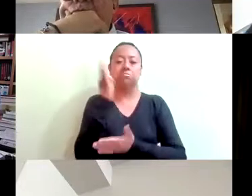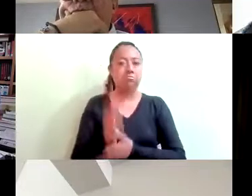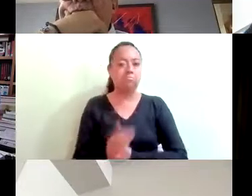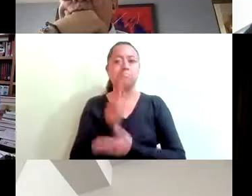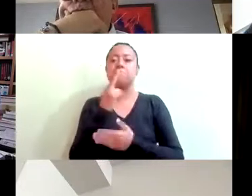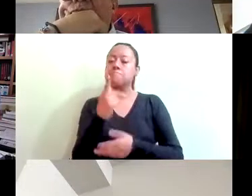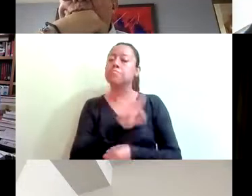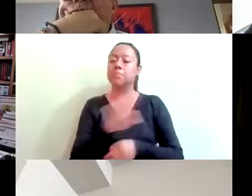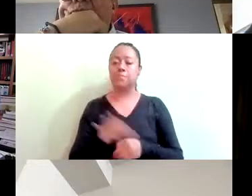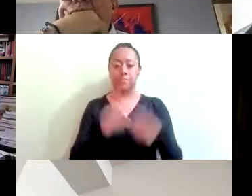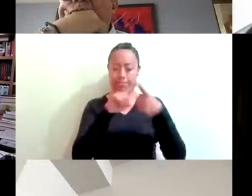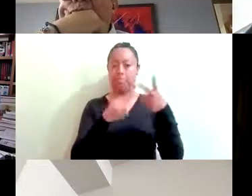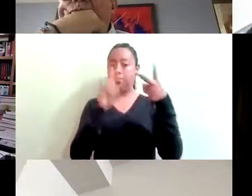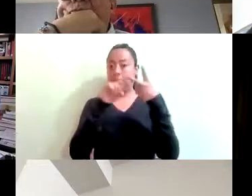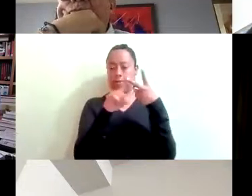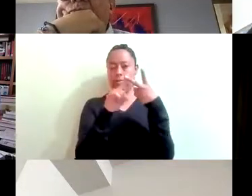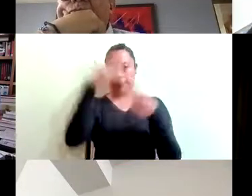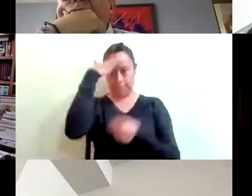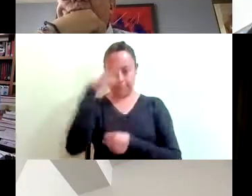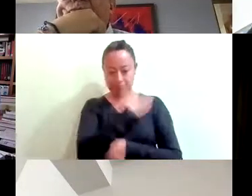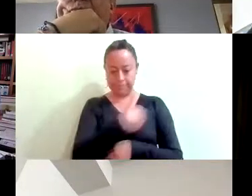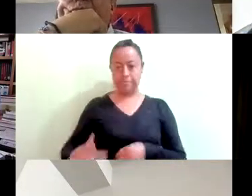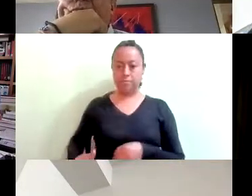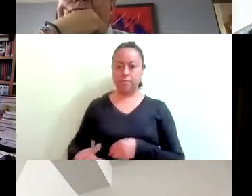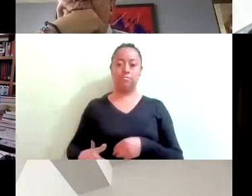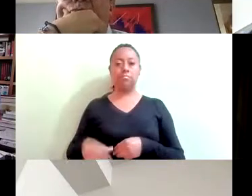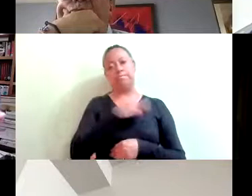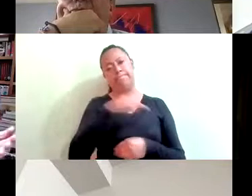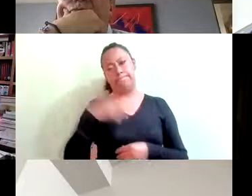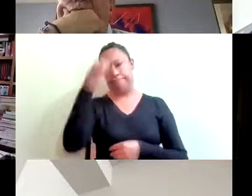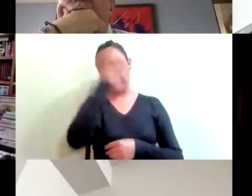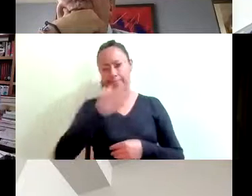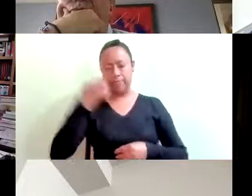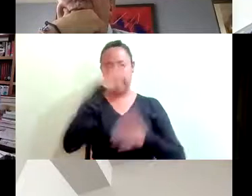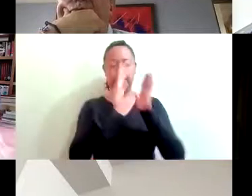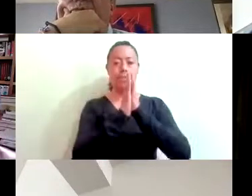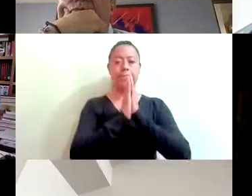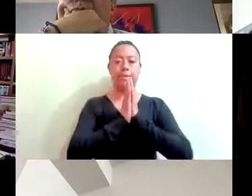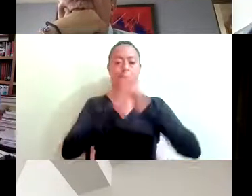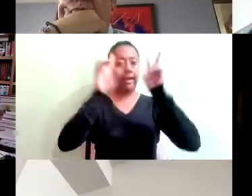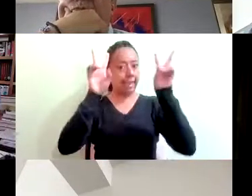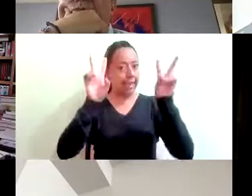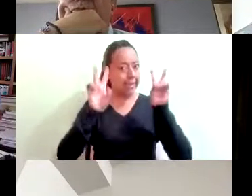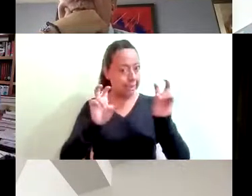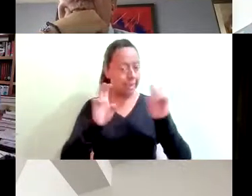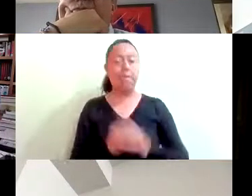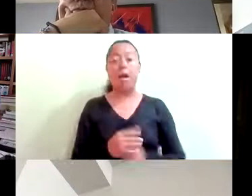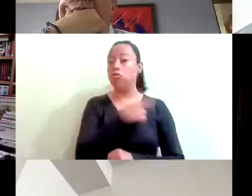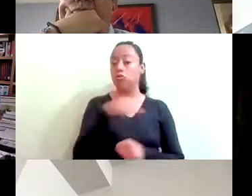Y el segundo punto, señor presidente, analizar, por favor, el tema de lo que estamos haciendo,